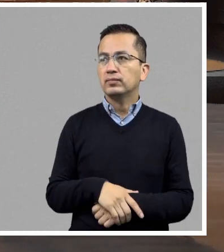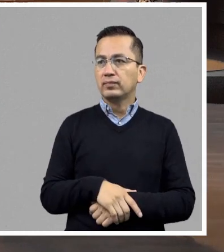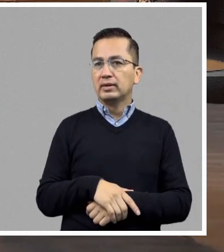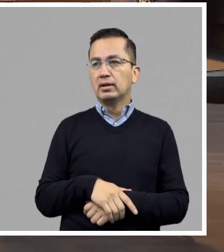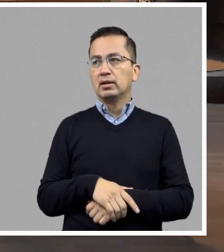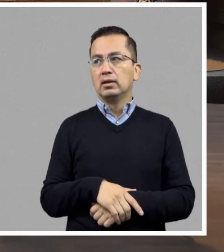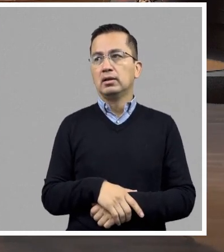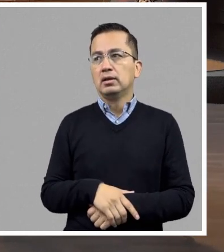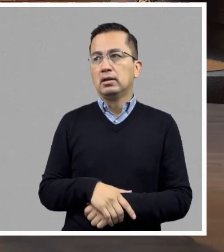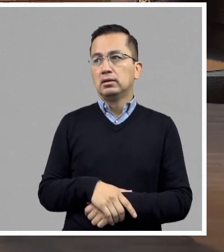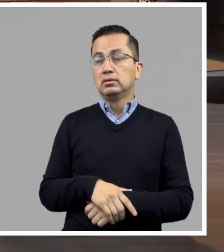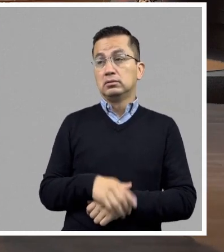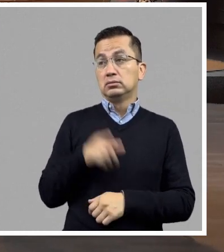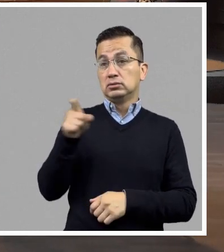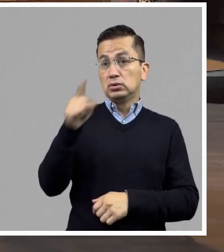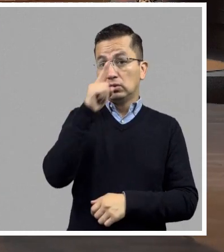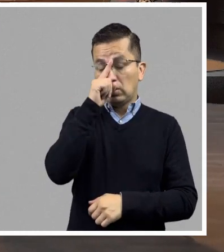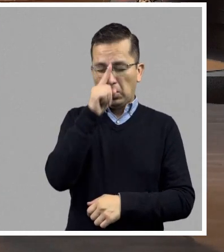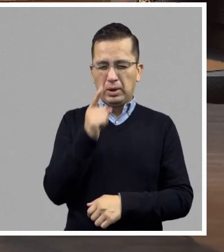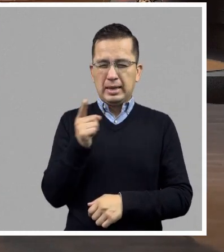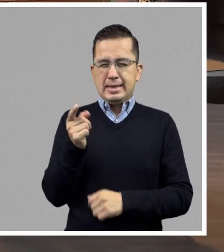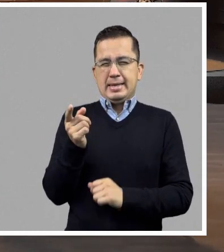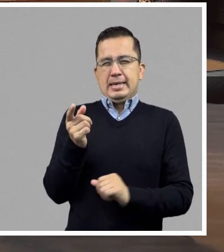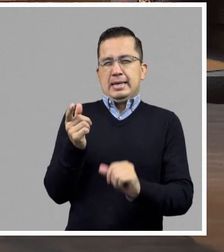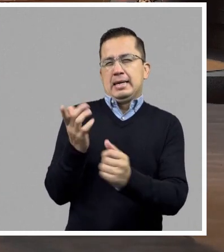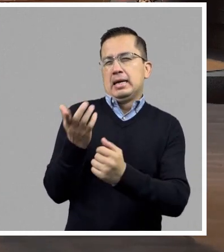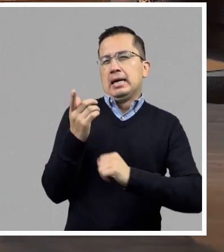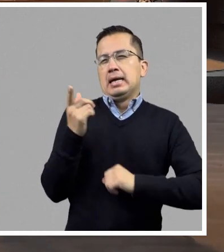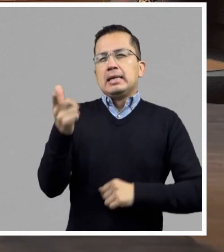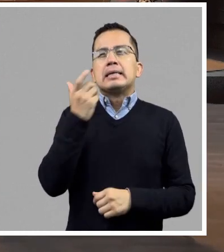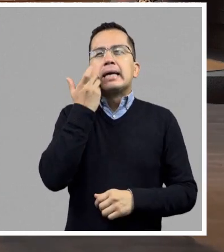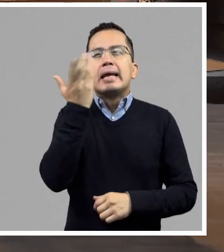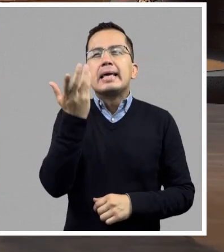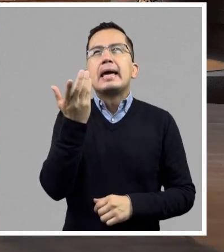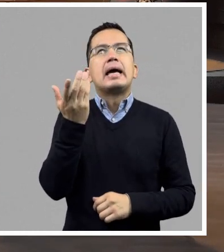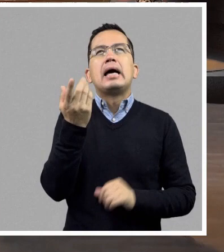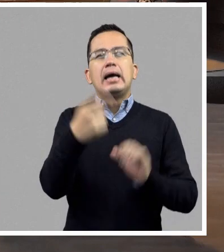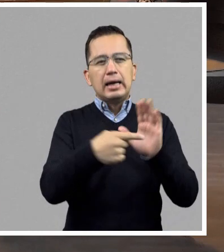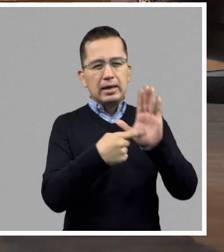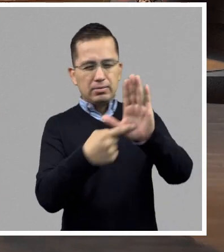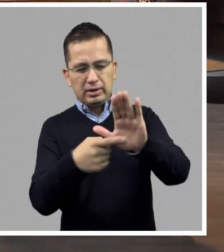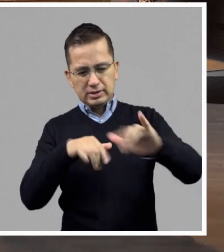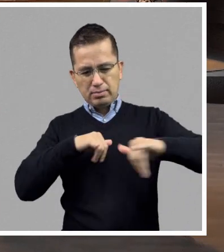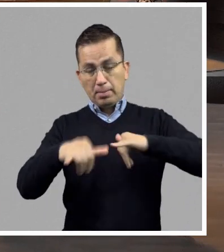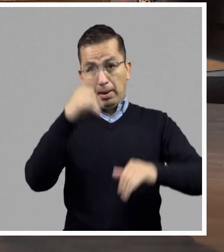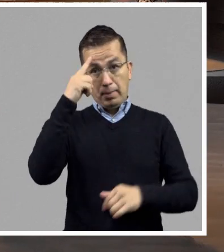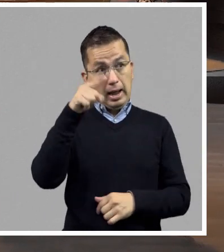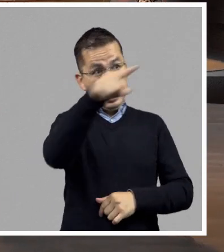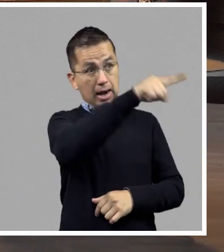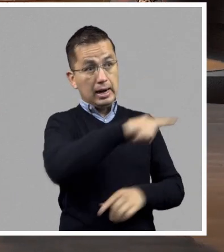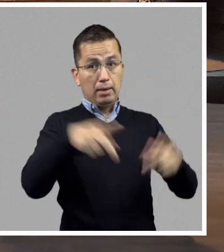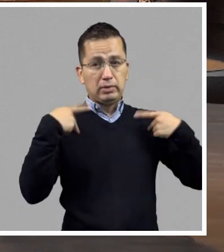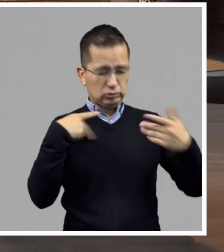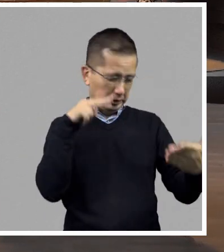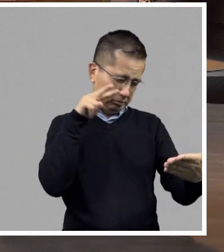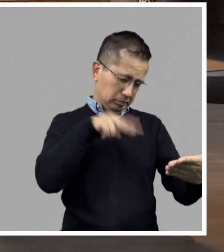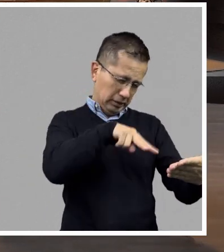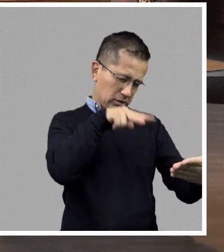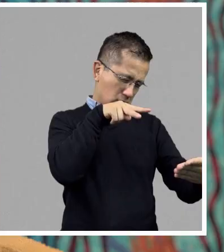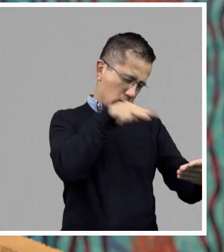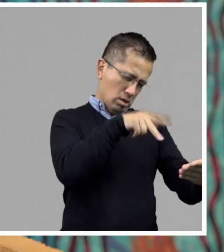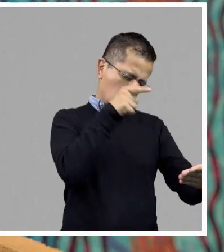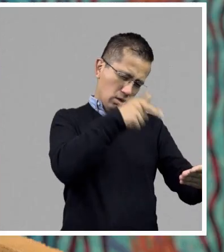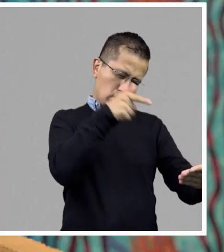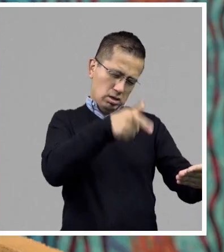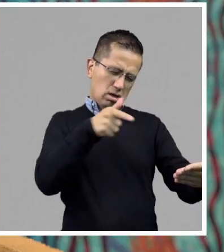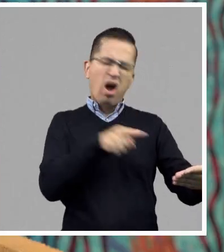modo te querías este quizás no intrigar pero sí que las personas se pregunten por qué esto y por qué aquello y vayan